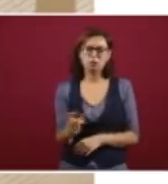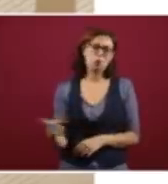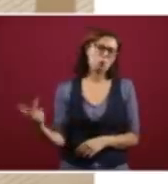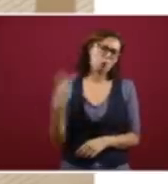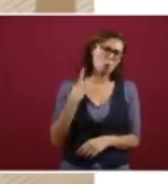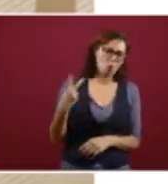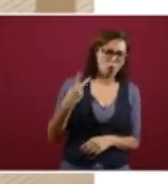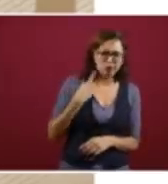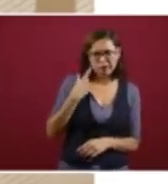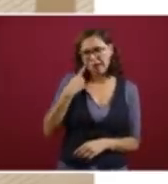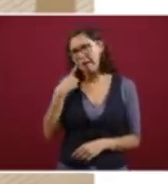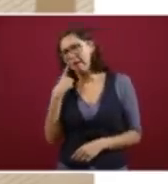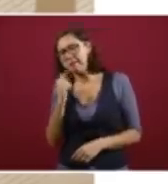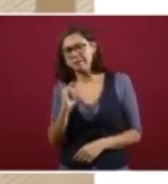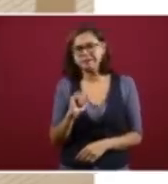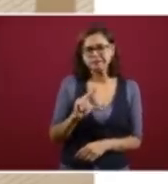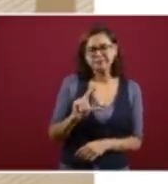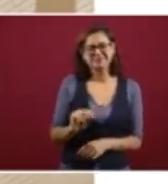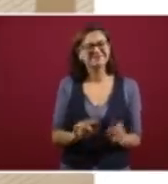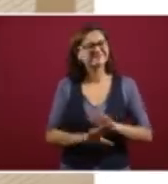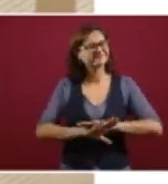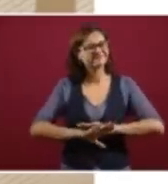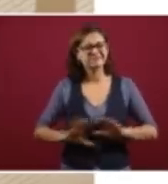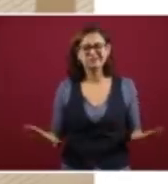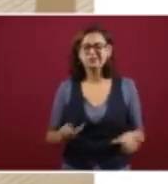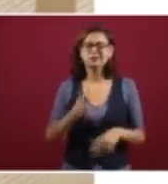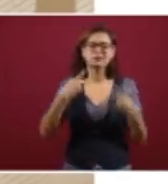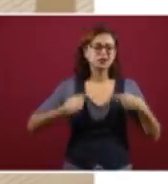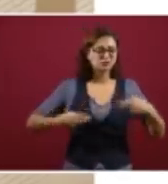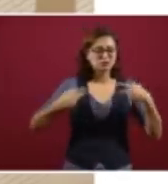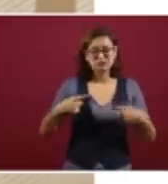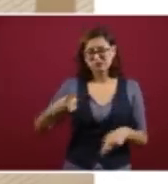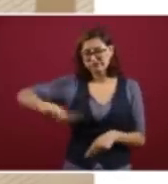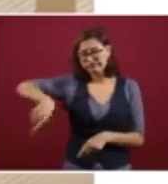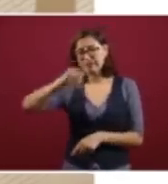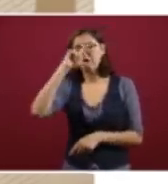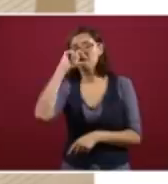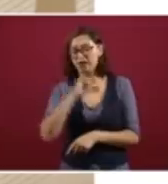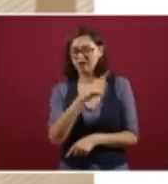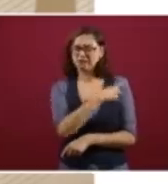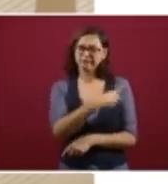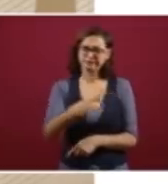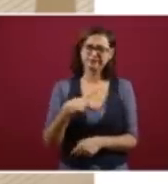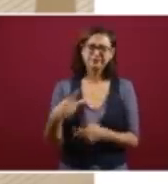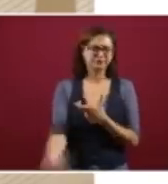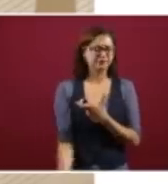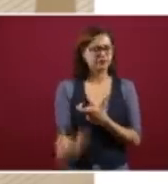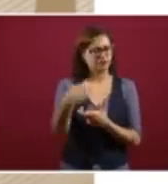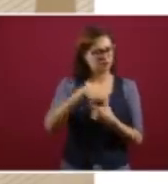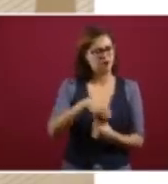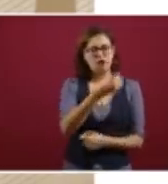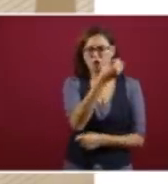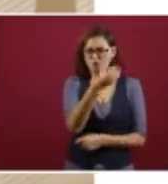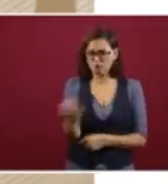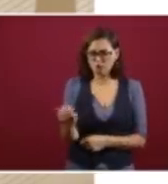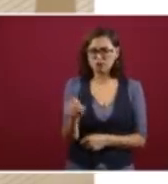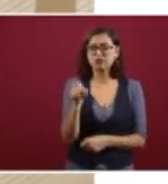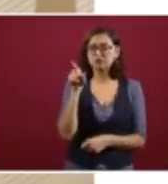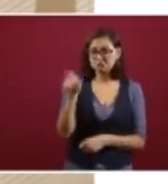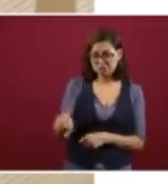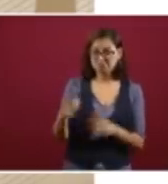del programa. Toda persona afectada tiene que ser incluida. O sea, la afectación es lo que le da derecho a